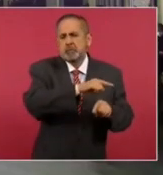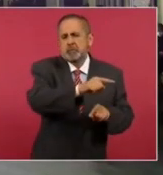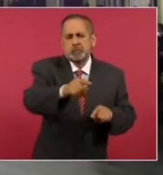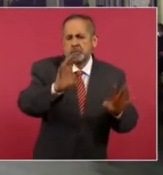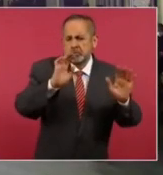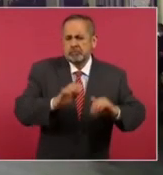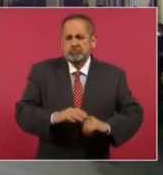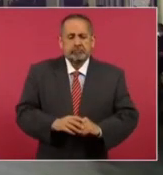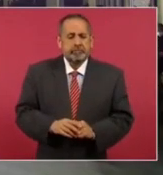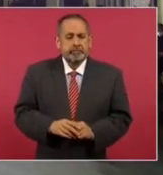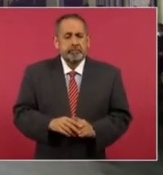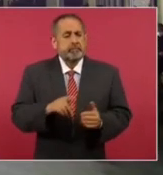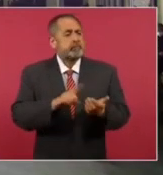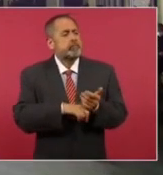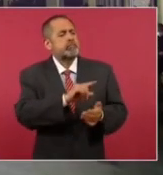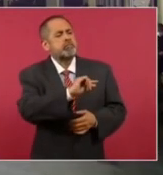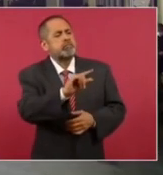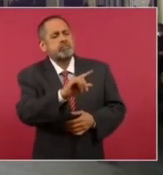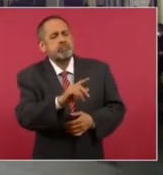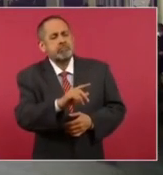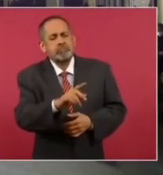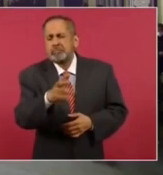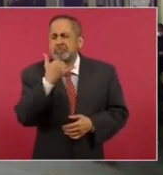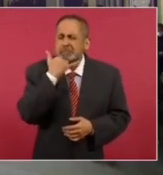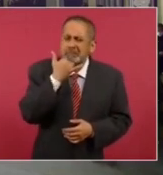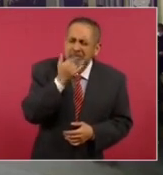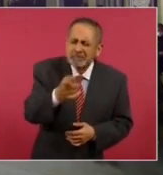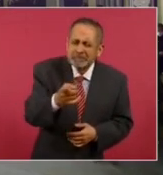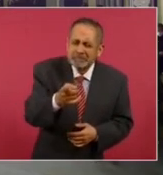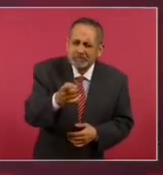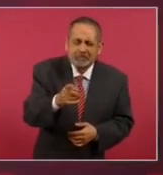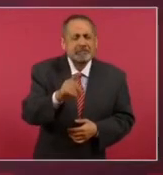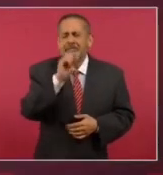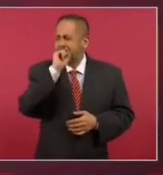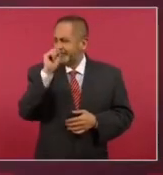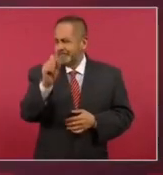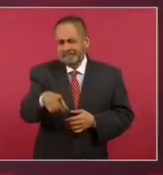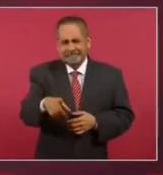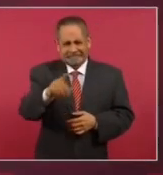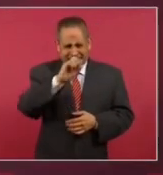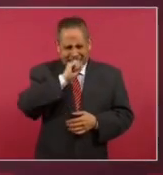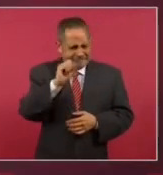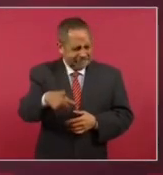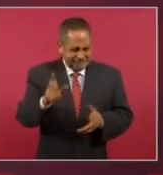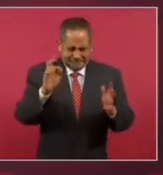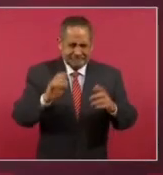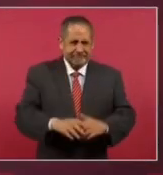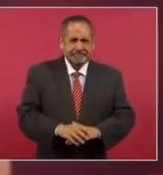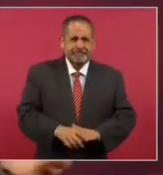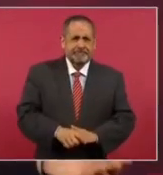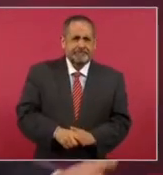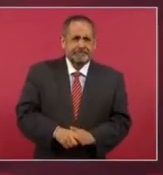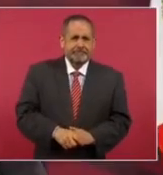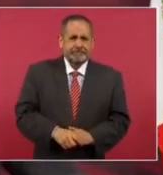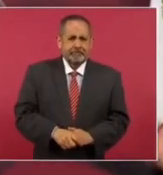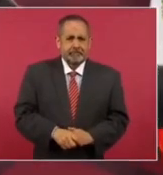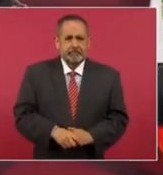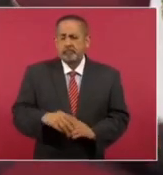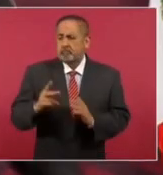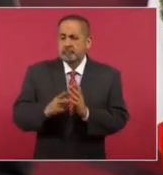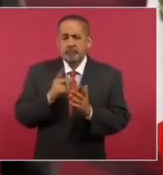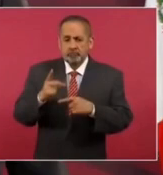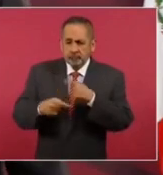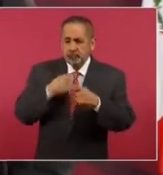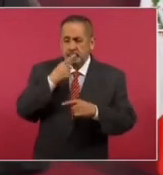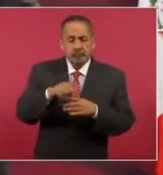Con los funcionarios, ¿eh? También, también. O sea, lo hemos planteado y lo que